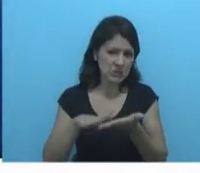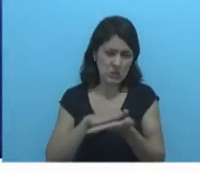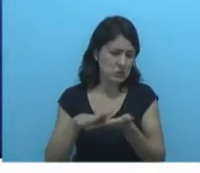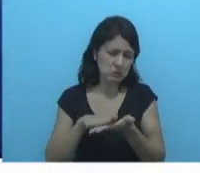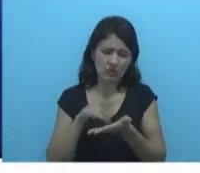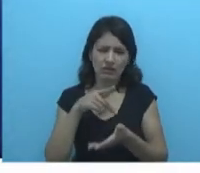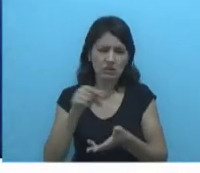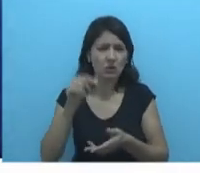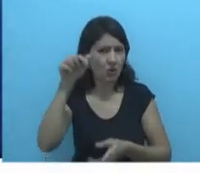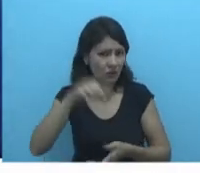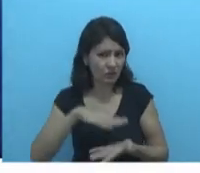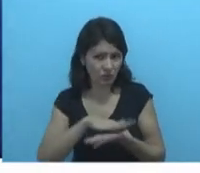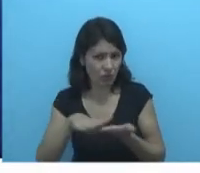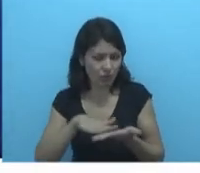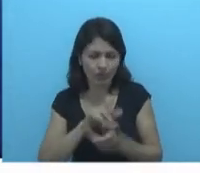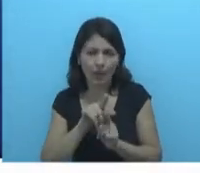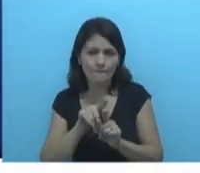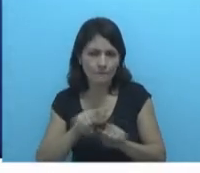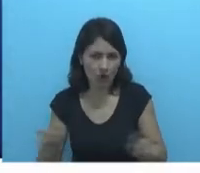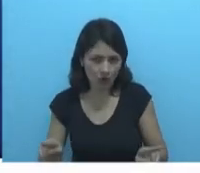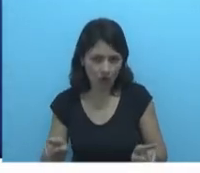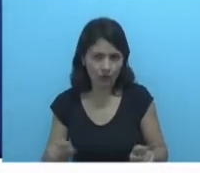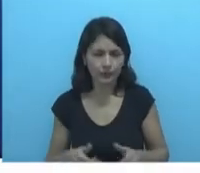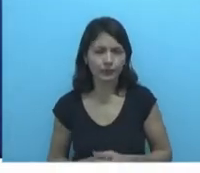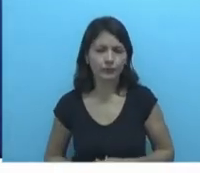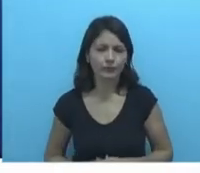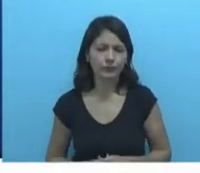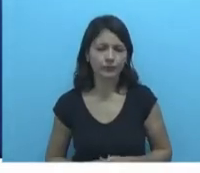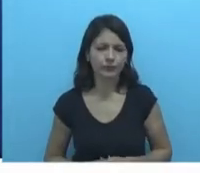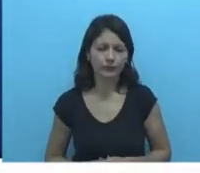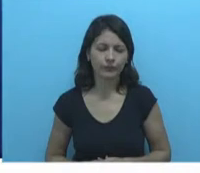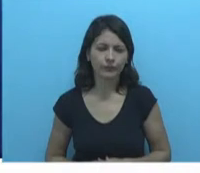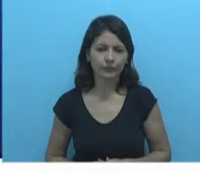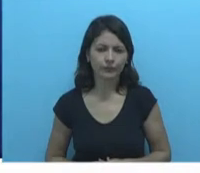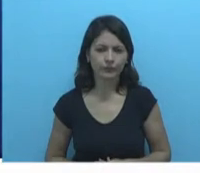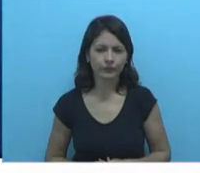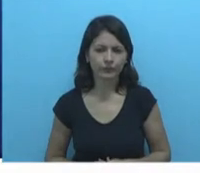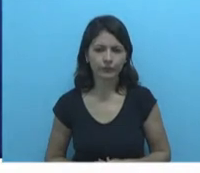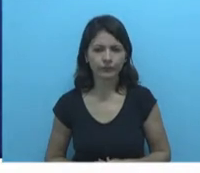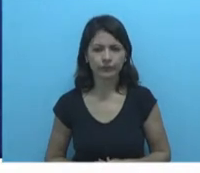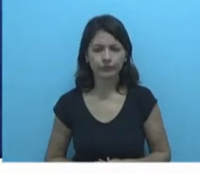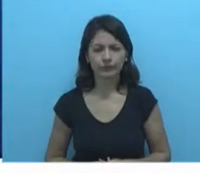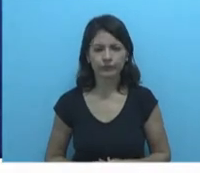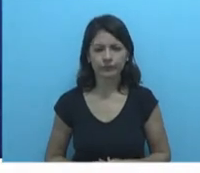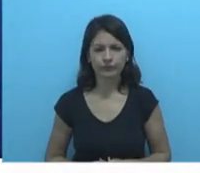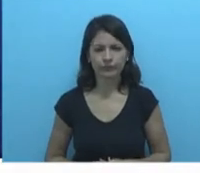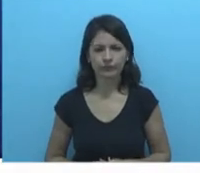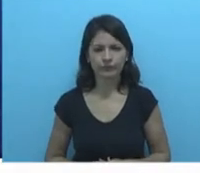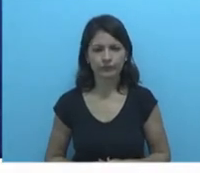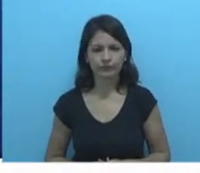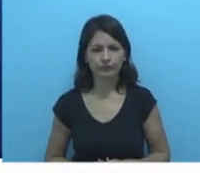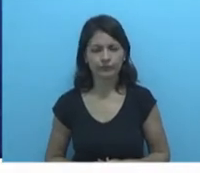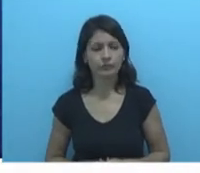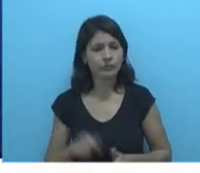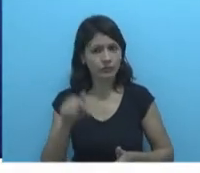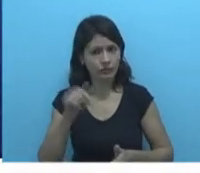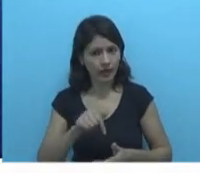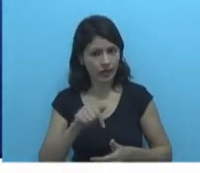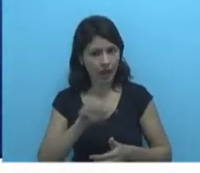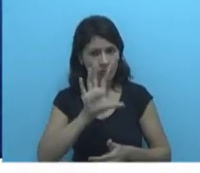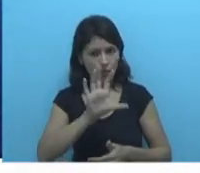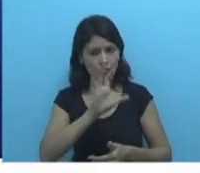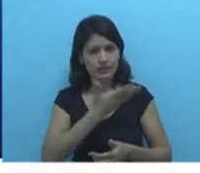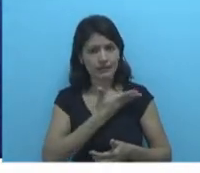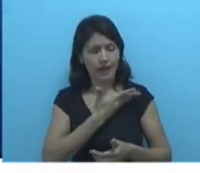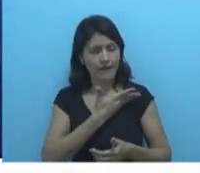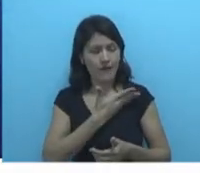el problema del precio del consumidor final en la góndola. En nuestros frigoríficos salieron